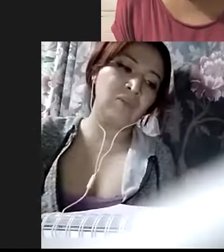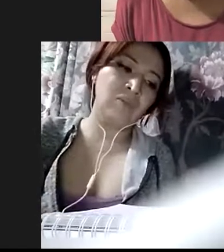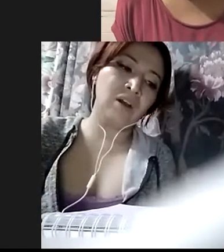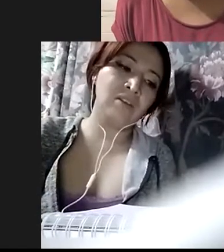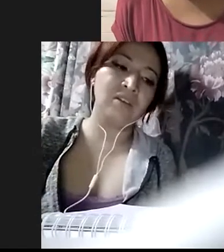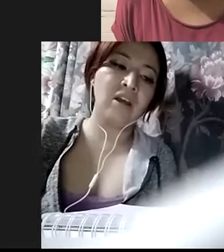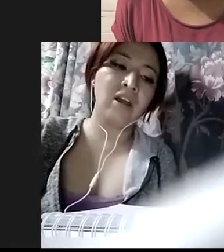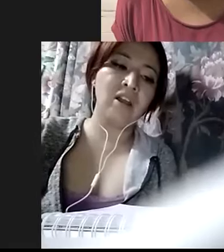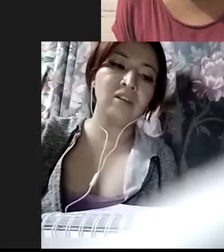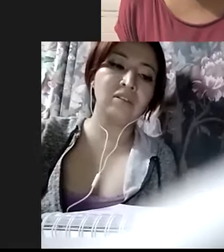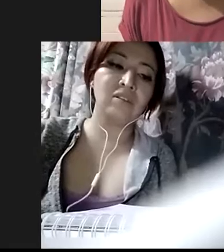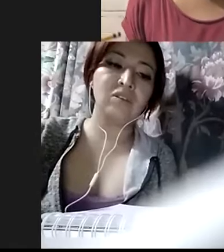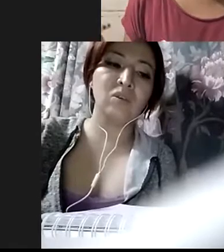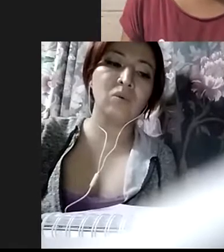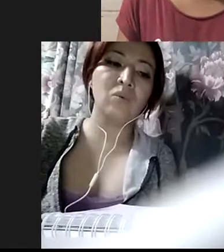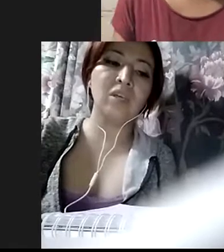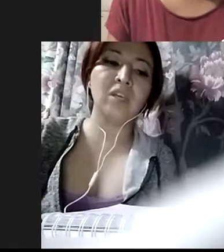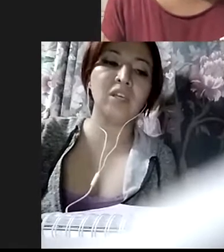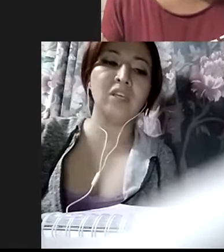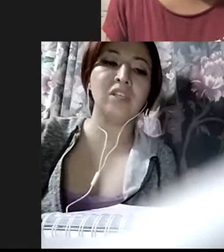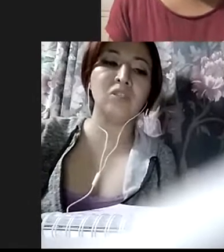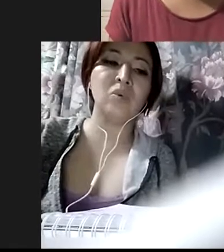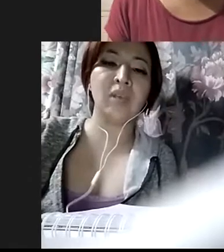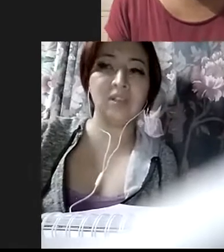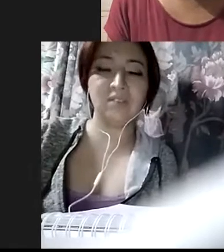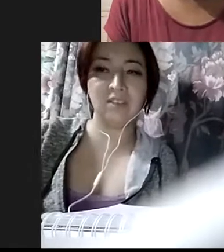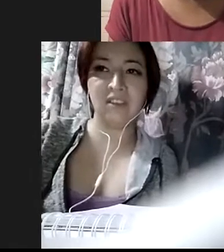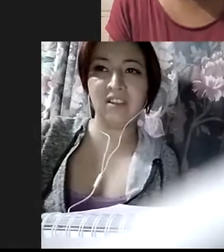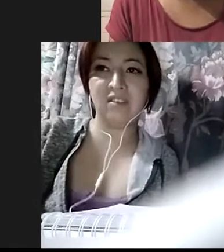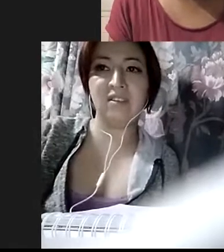And what are we doing?